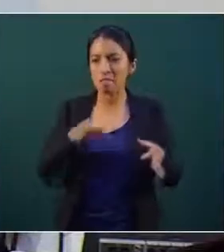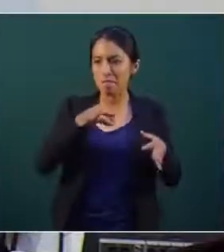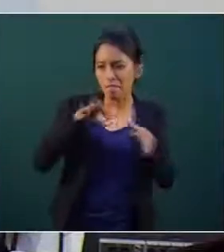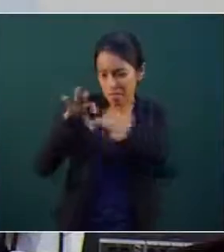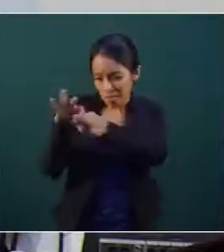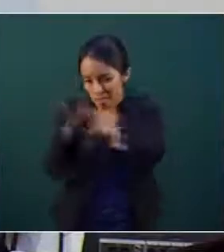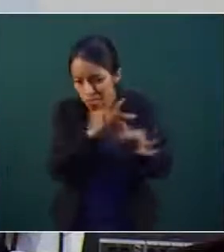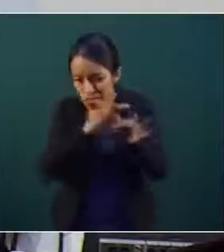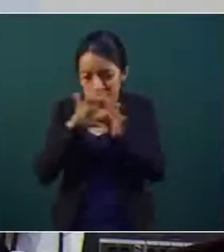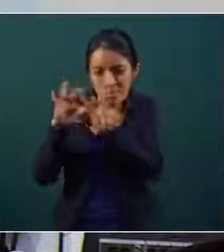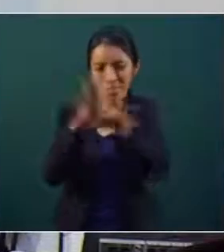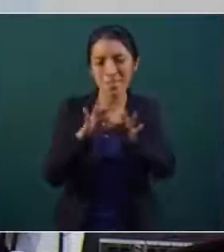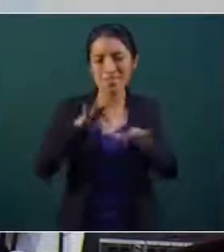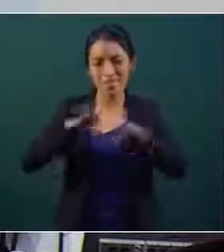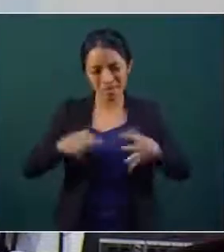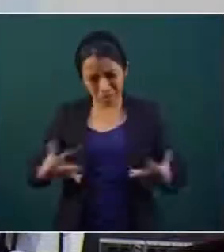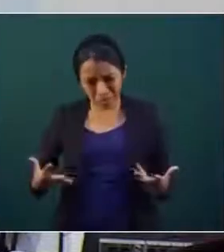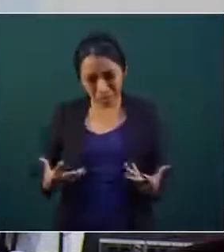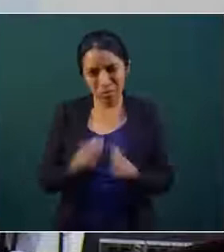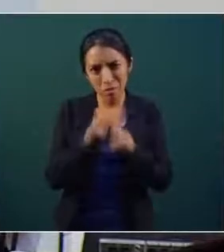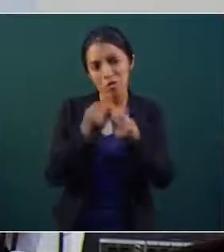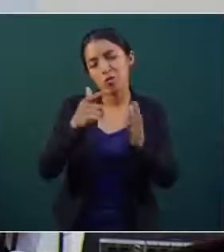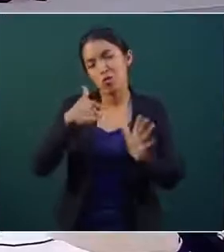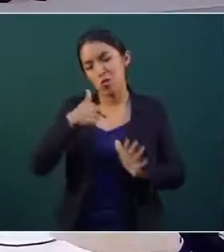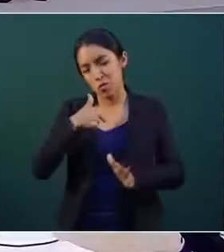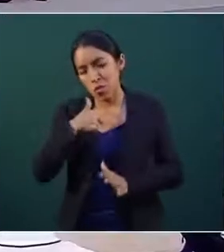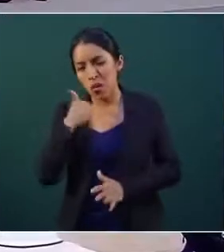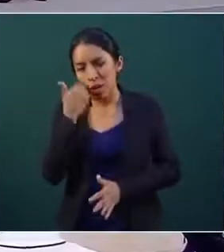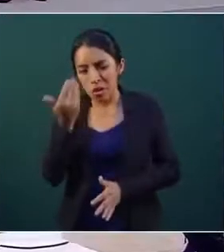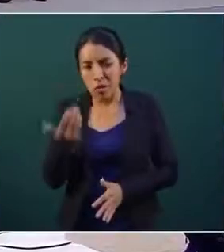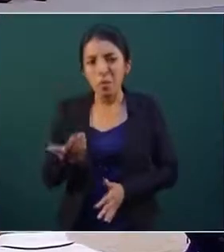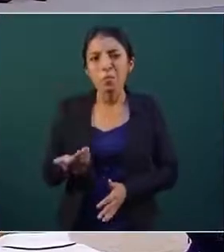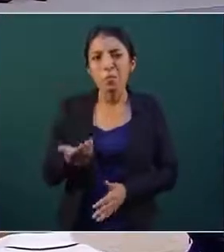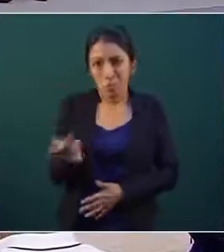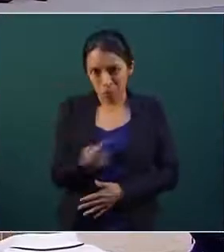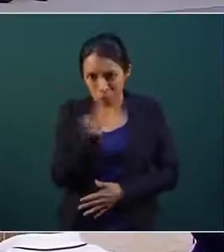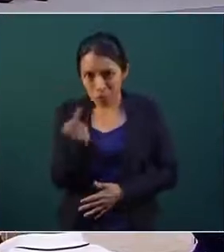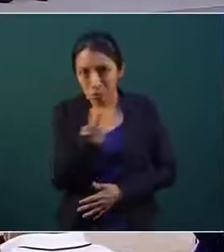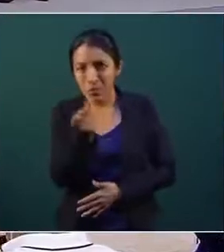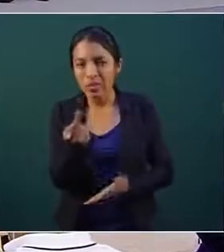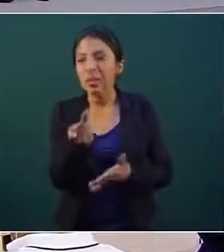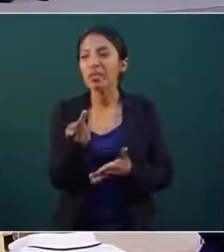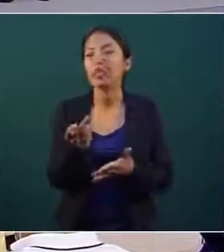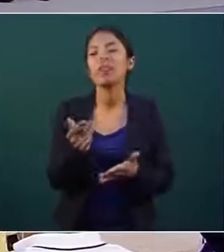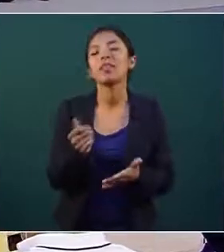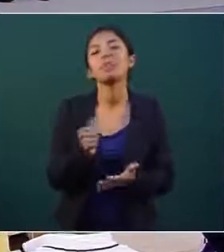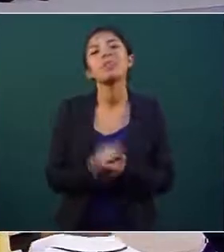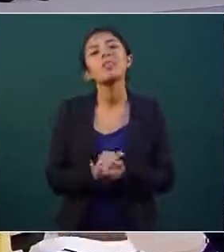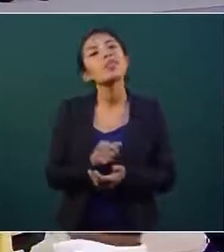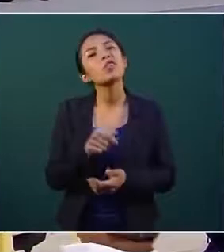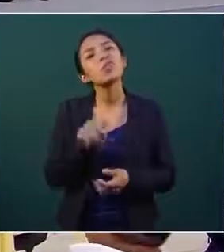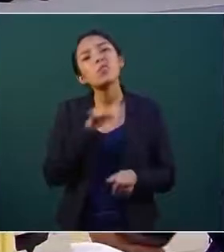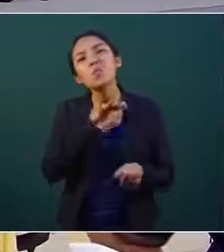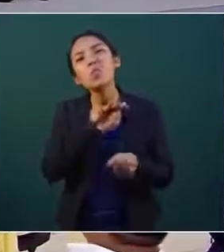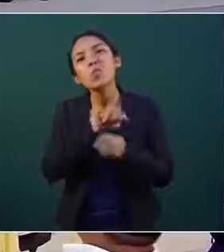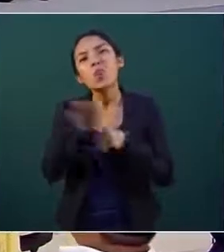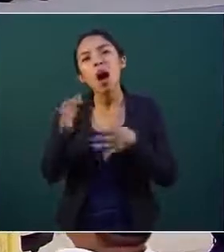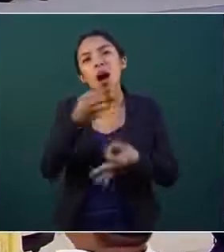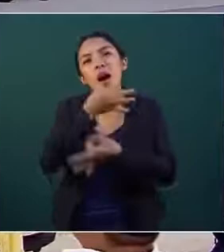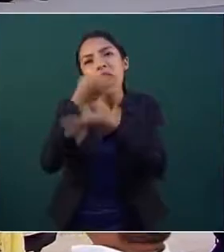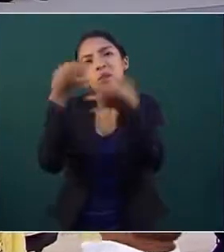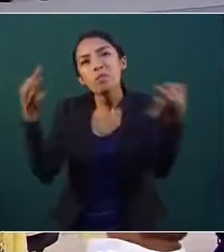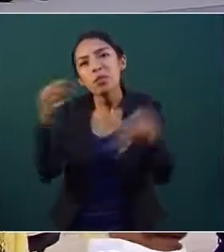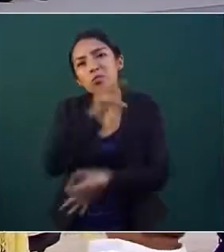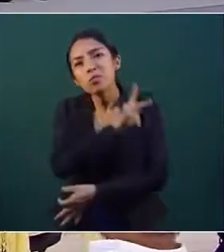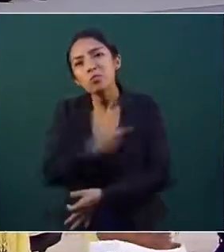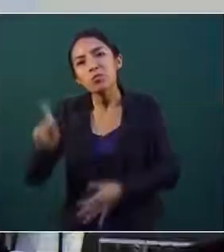esta coyuntura y también mi juventud, si me lo permite, presidente, ¿cuál sería el mensaje que usted le enviaría a todas y todos los